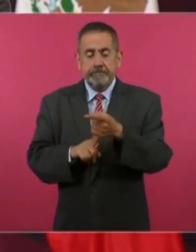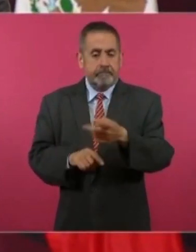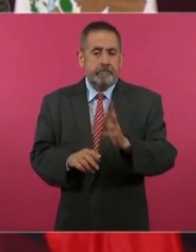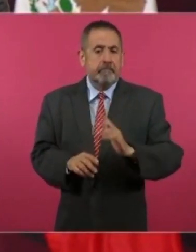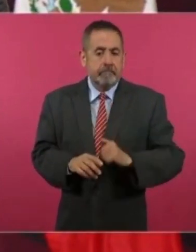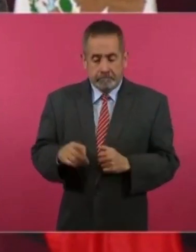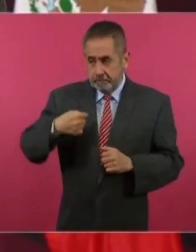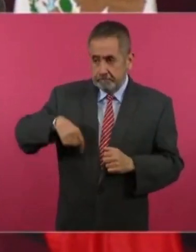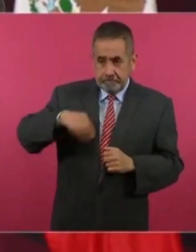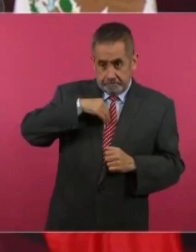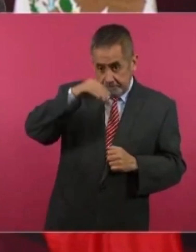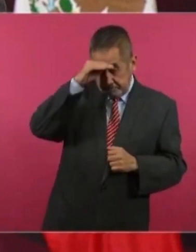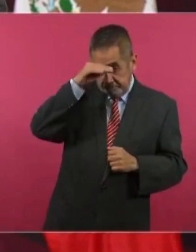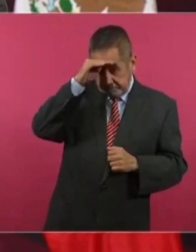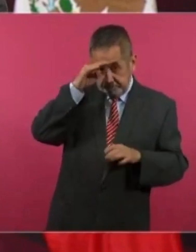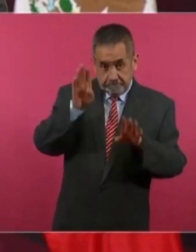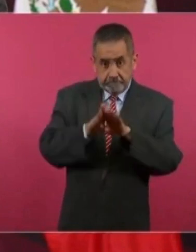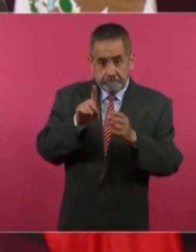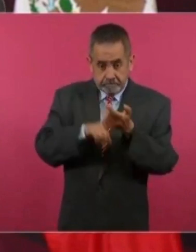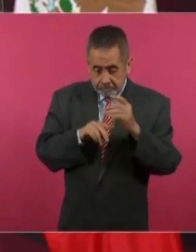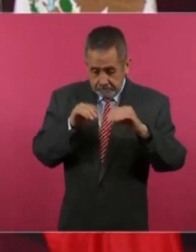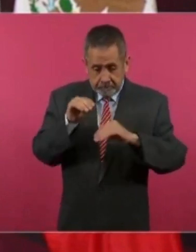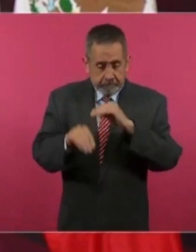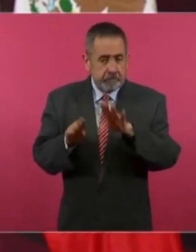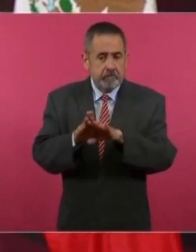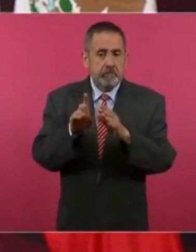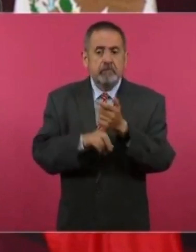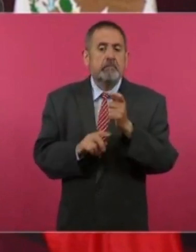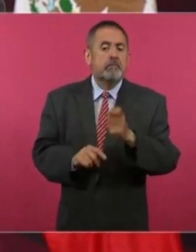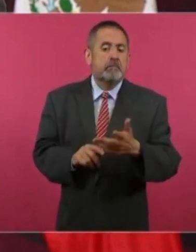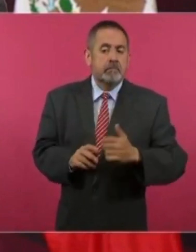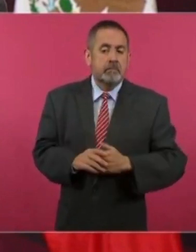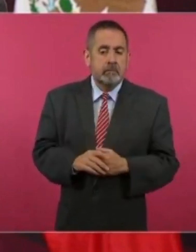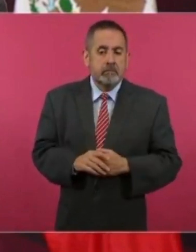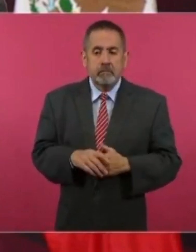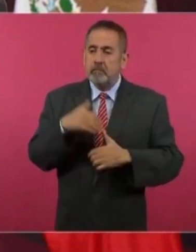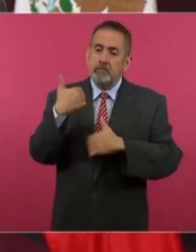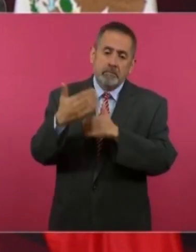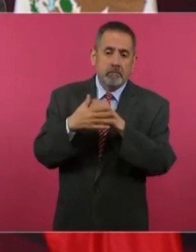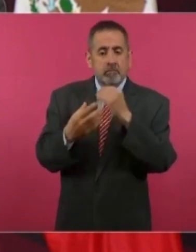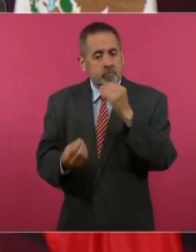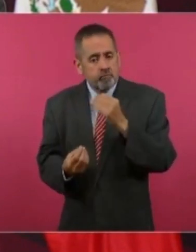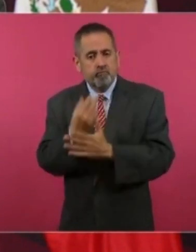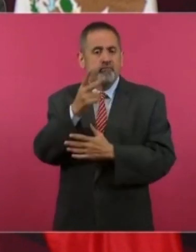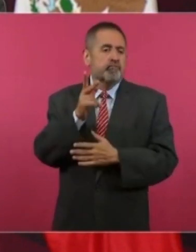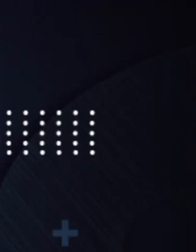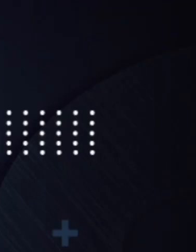pensando en la construcción de una nueva refinería.